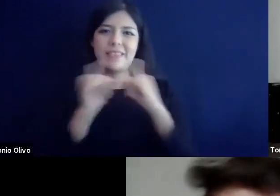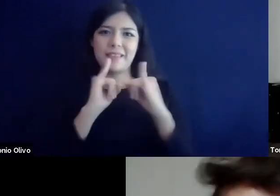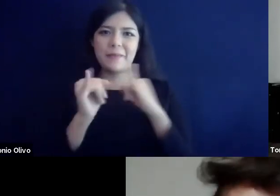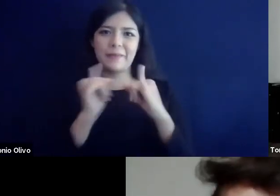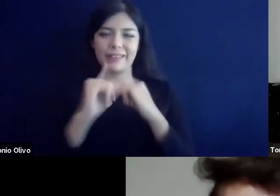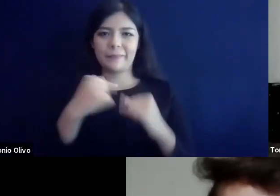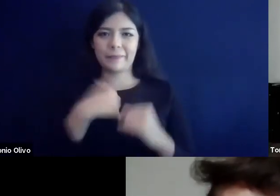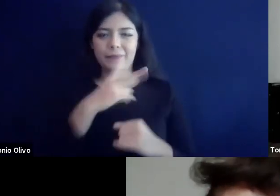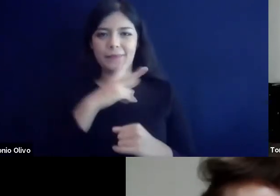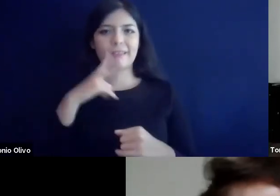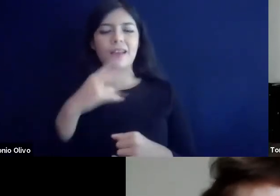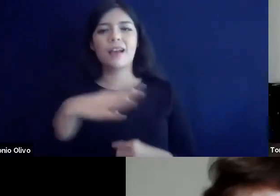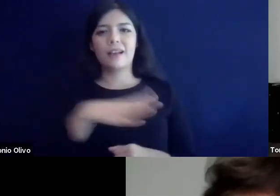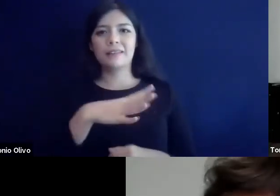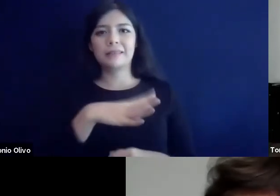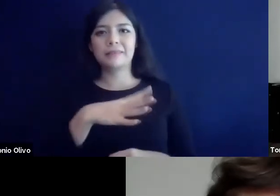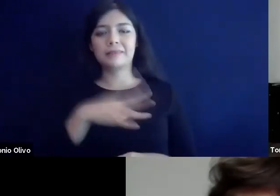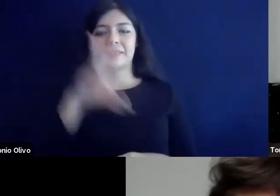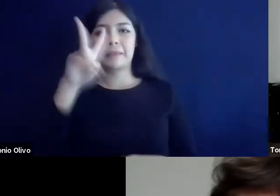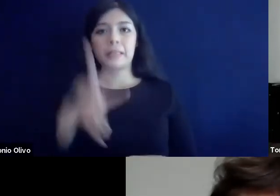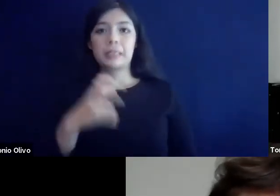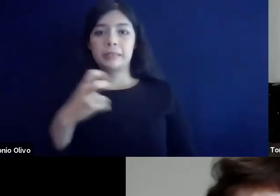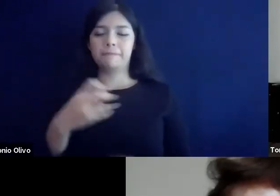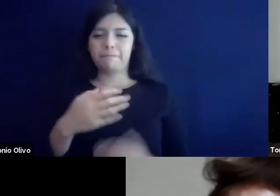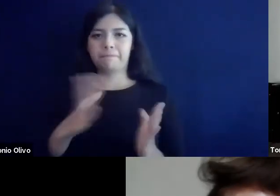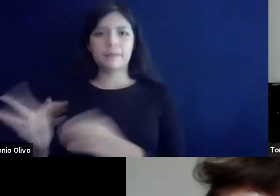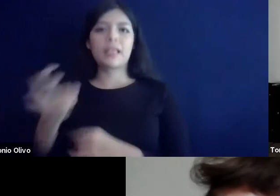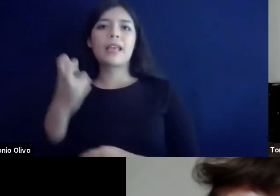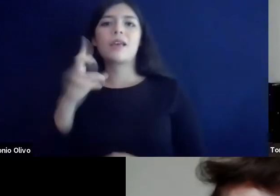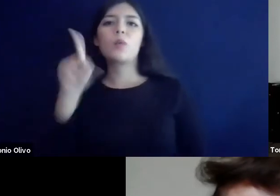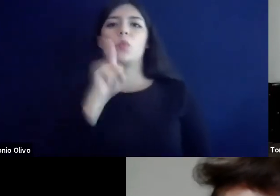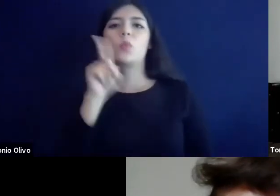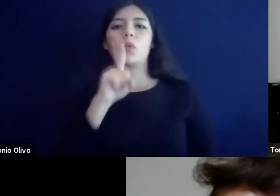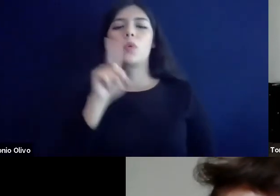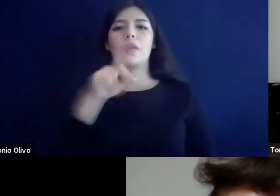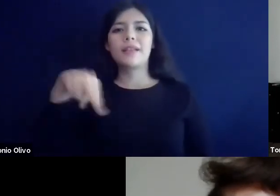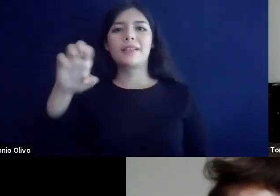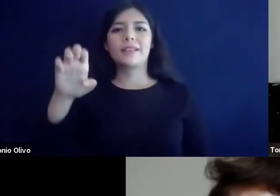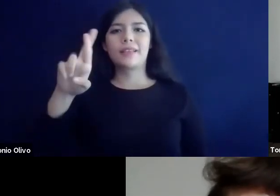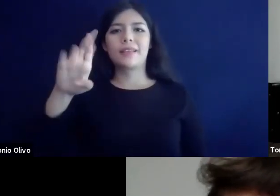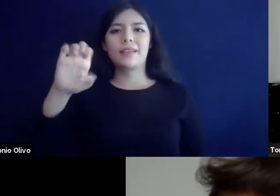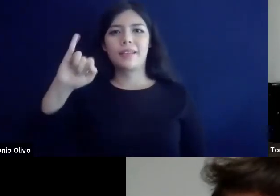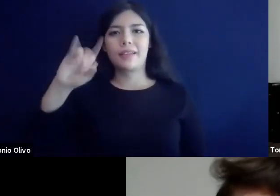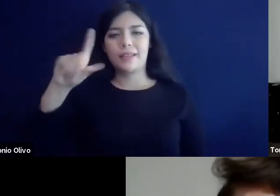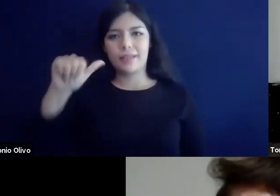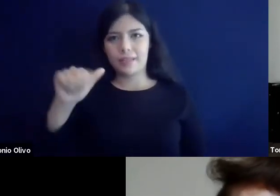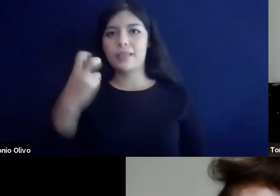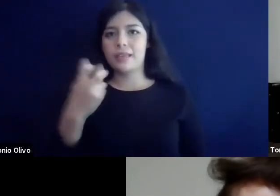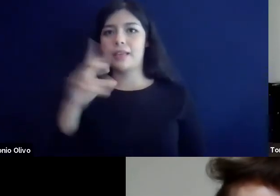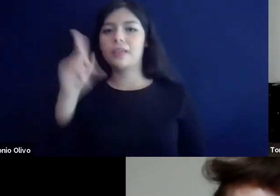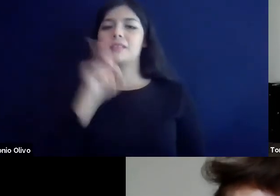Y bueno, pues sí, Nereida, formo parte del sistema de universidad